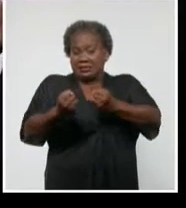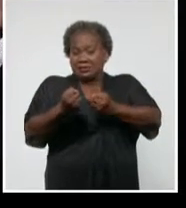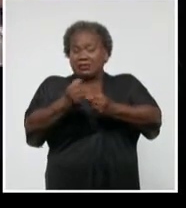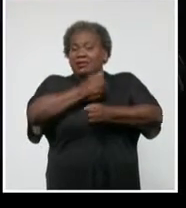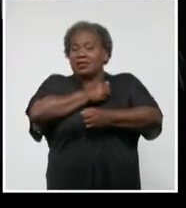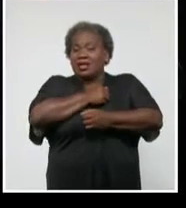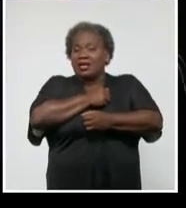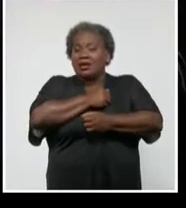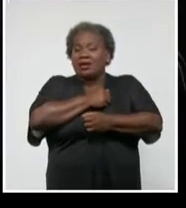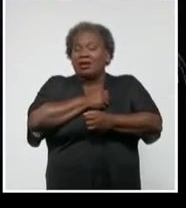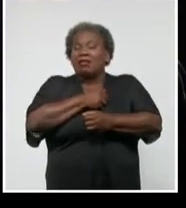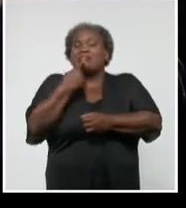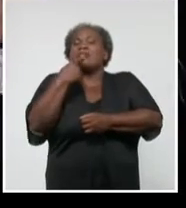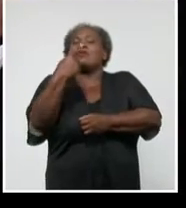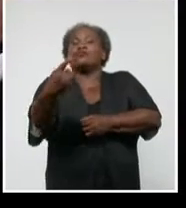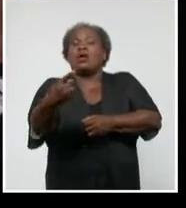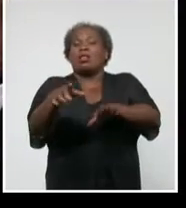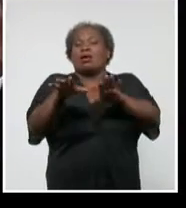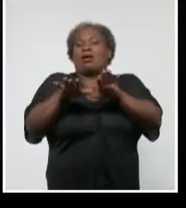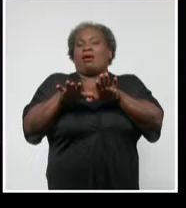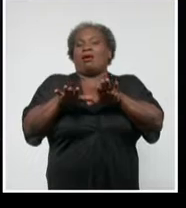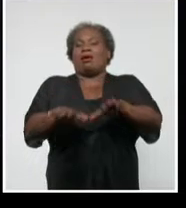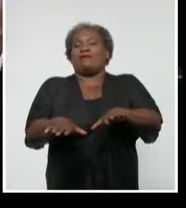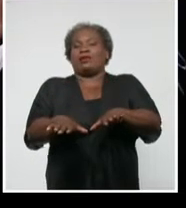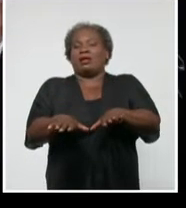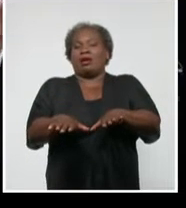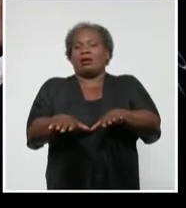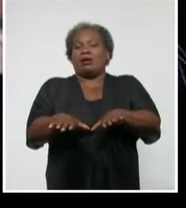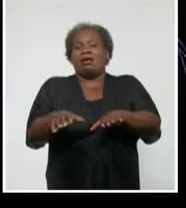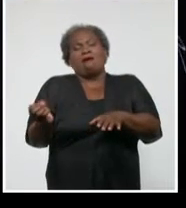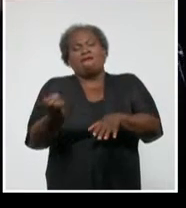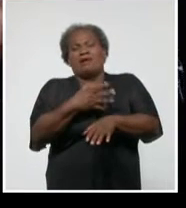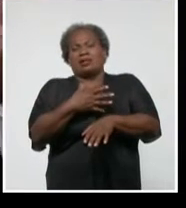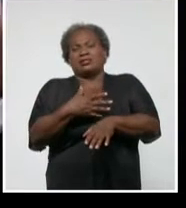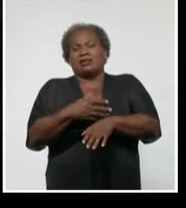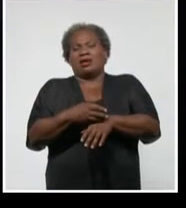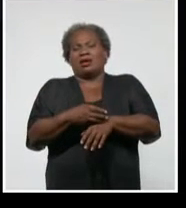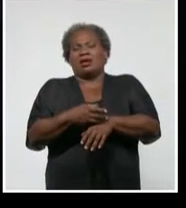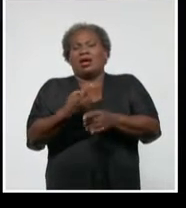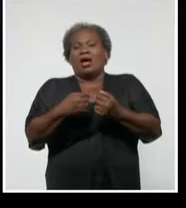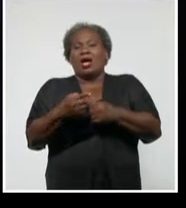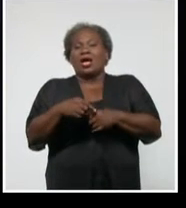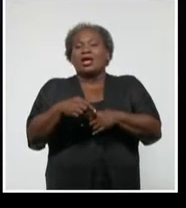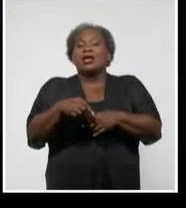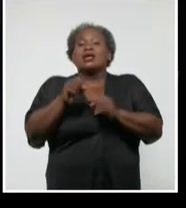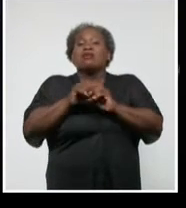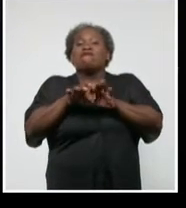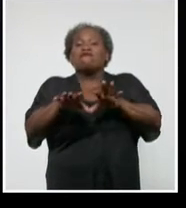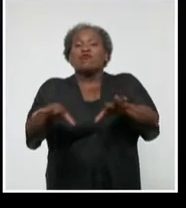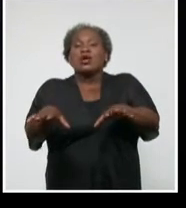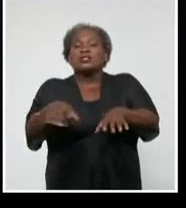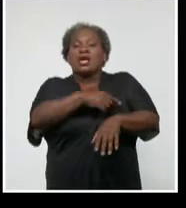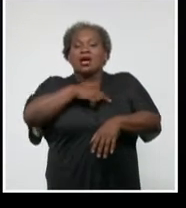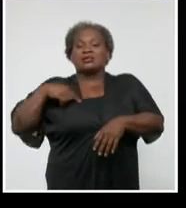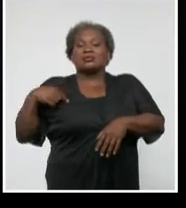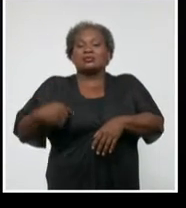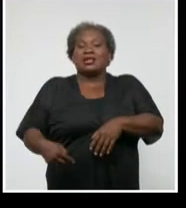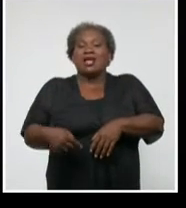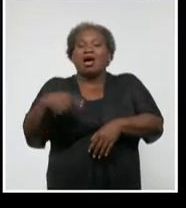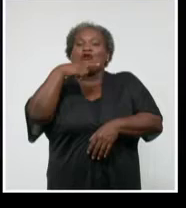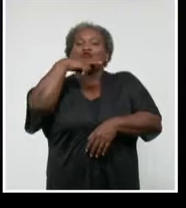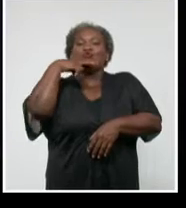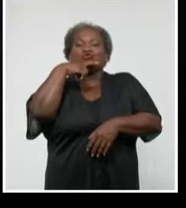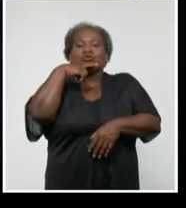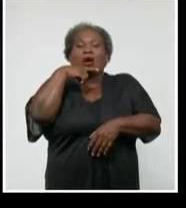por lo menos denunciar lo que supuestamente y falsamente dicen la influencia china y rusa en la región. Por lo tanto, la doctrina Monroe es